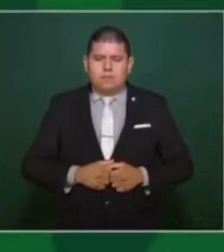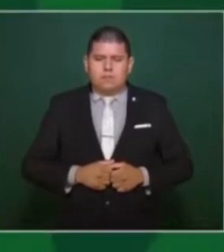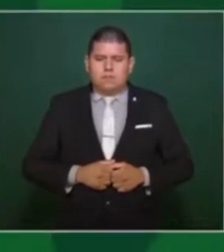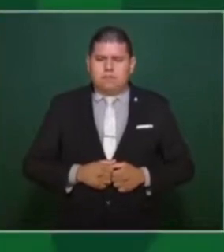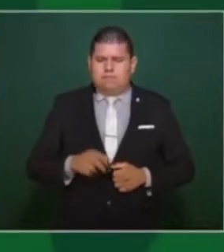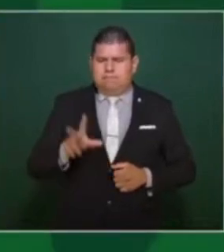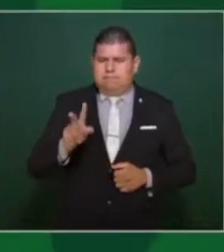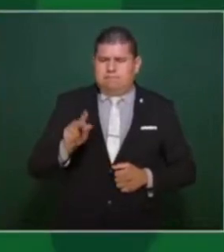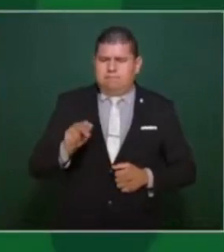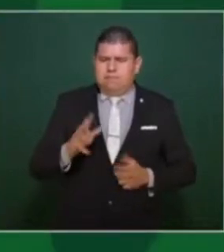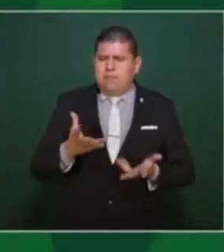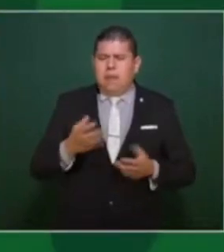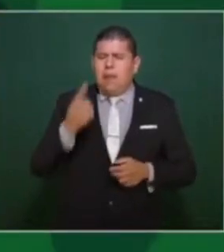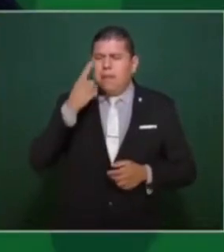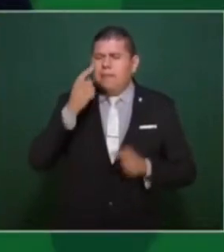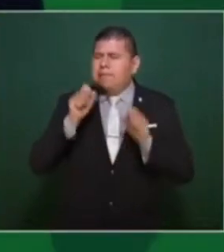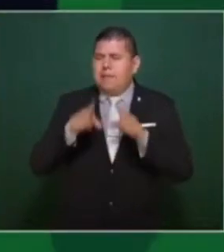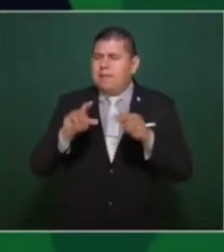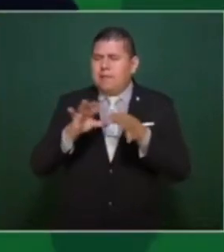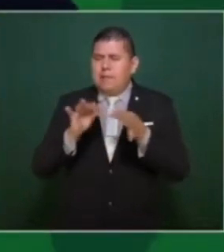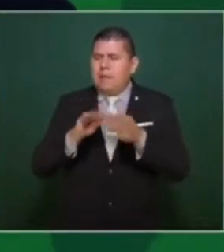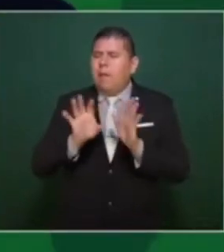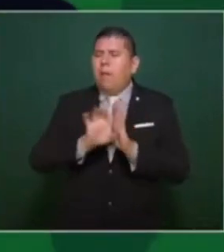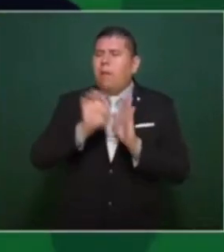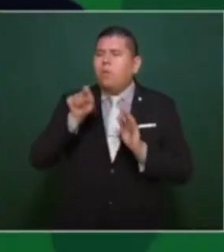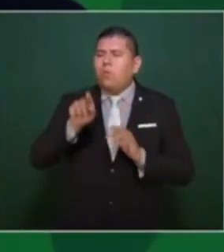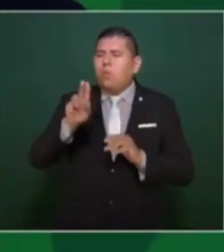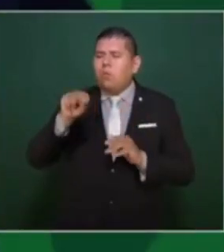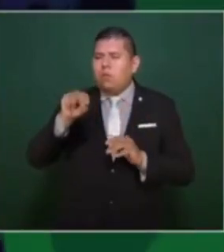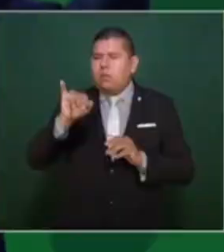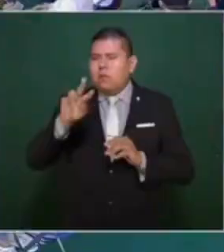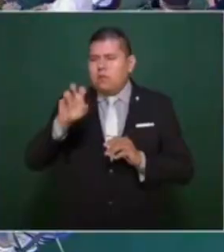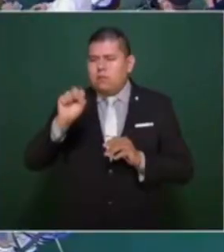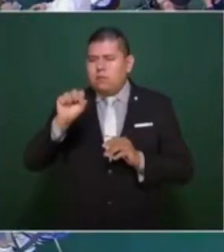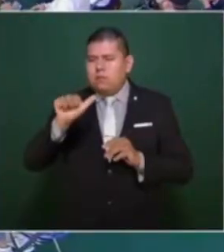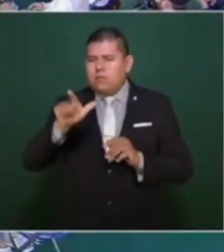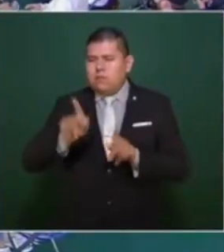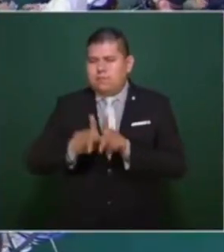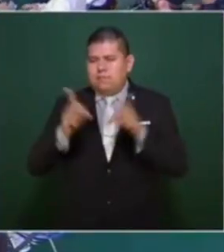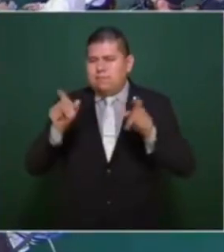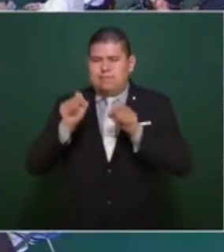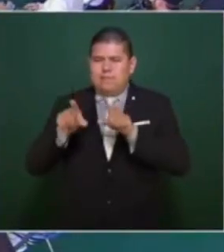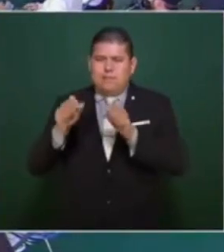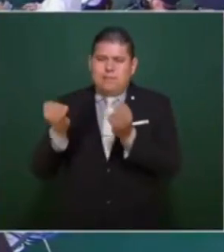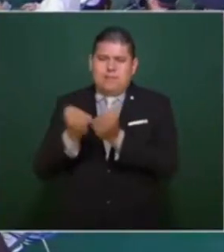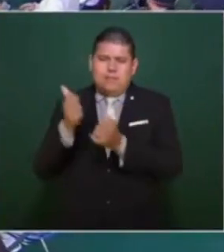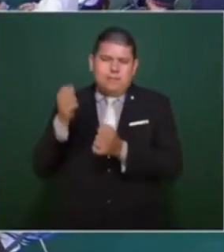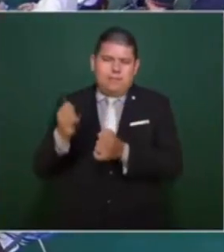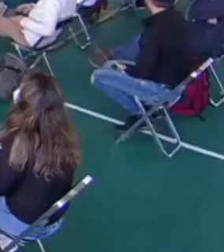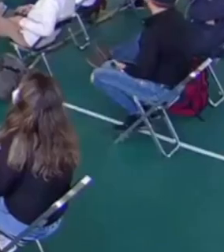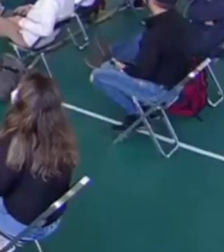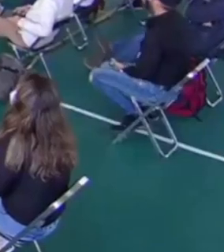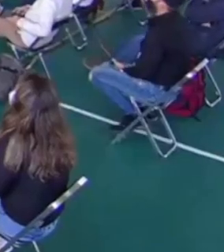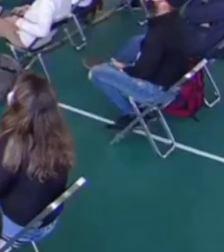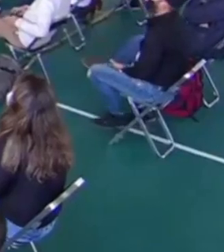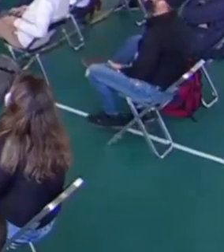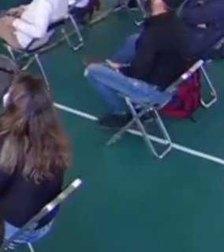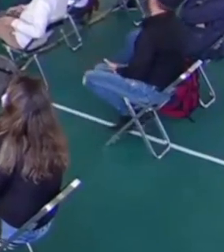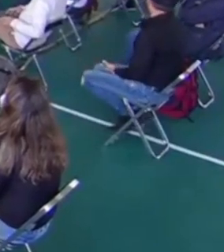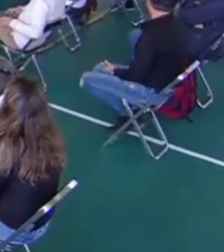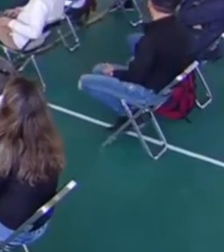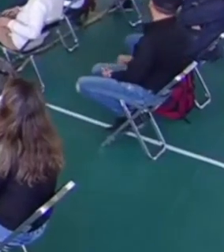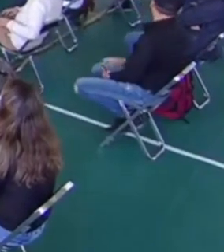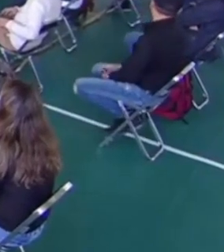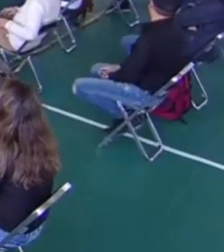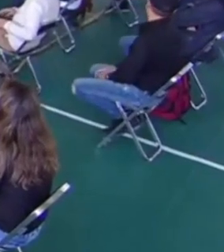Y es lo mismo, por ejemplo, tú eres del Universal, ¿verdad? Sí. Mi amigo,